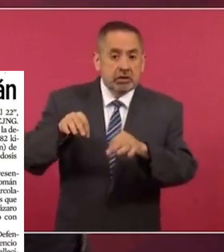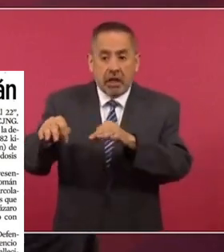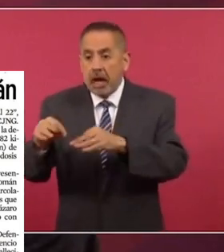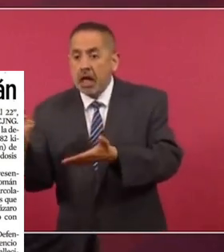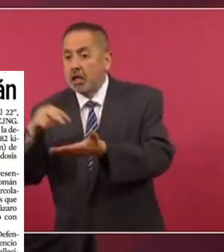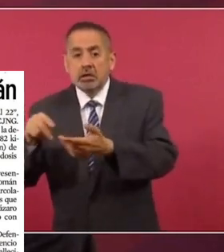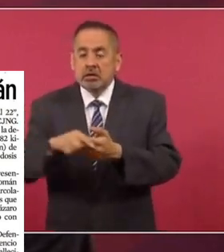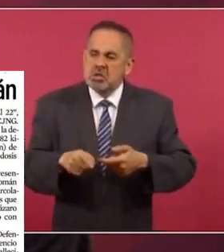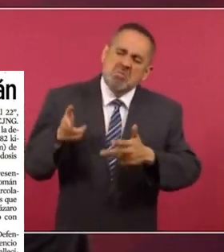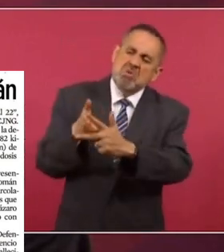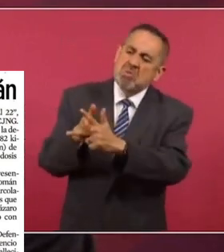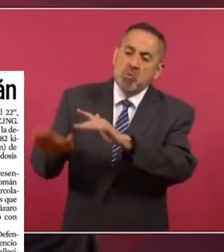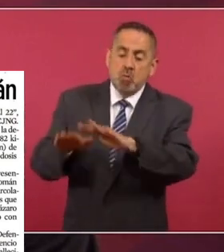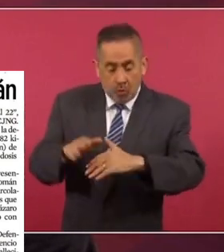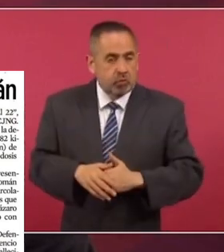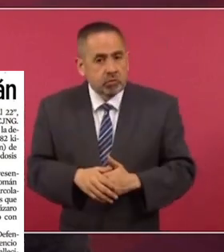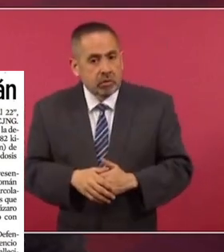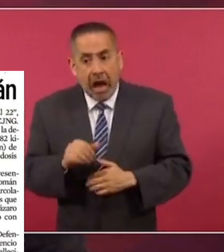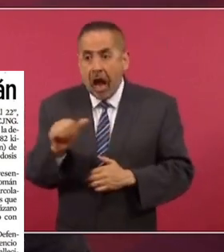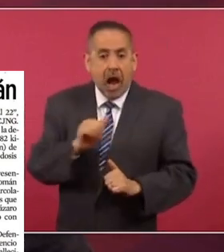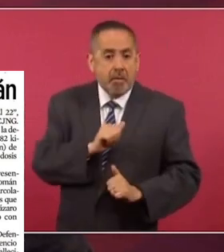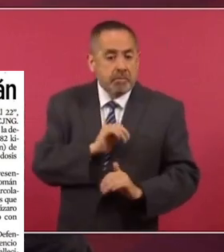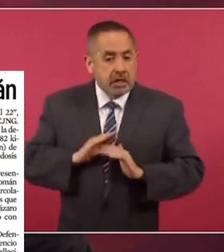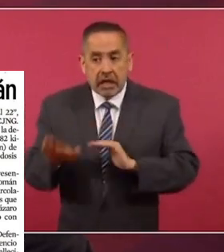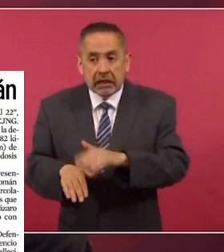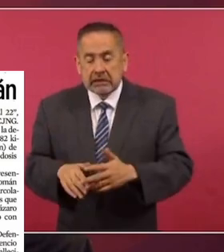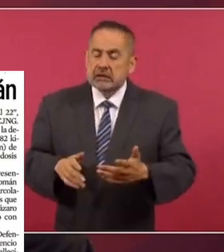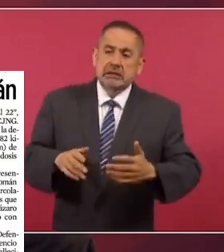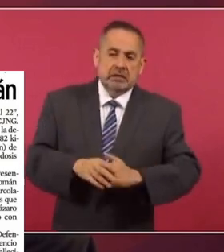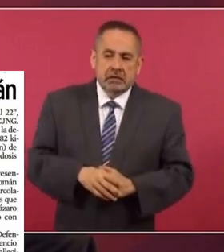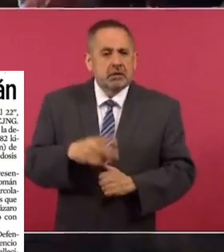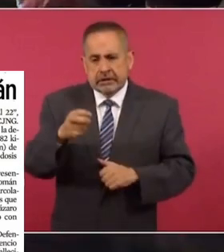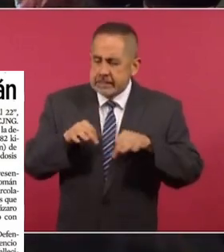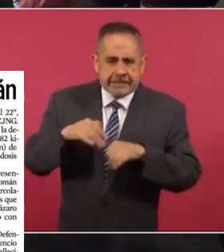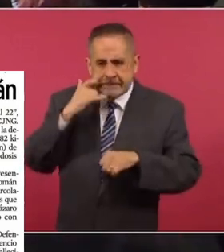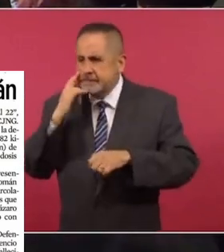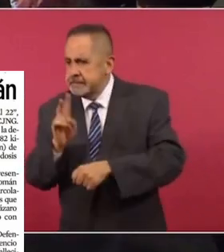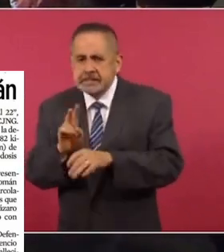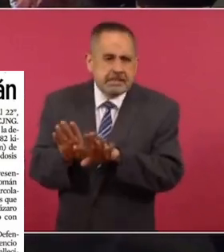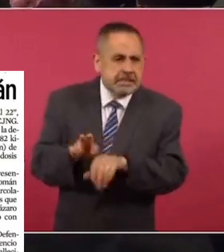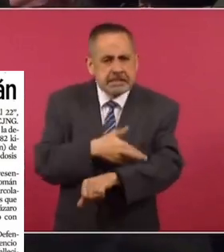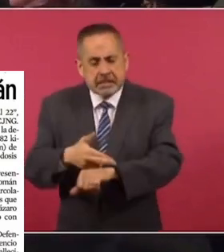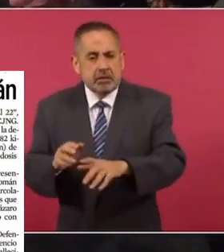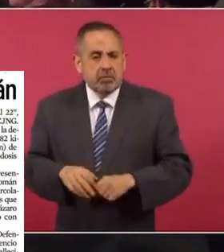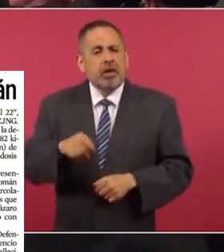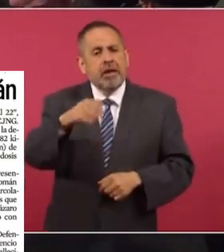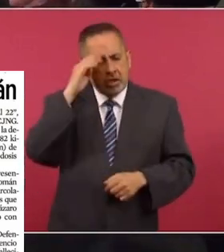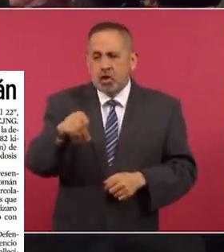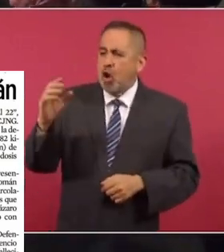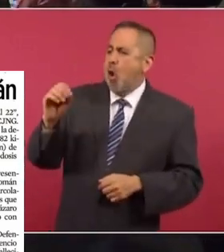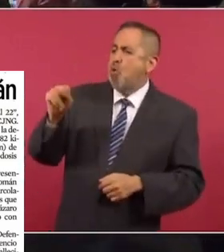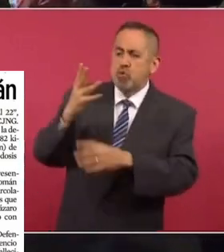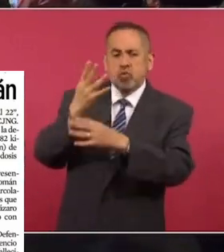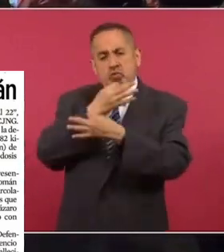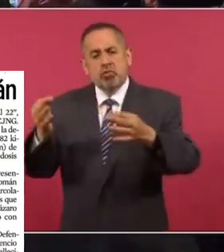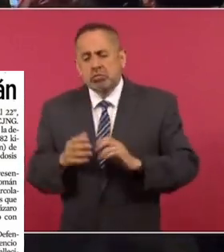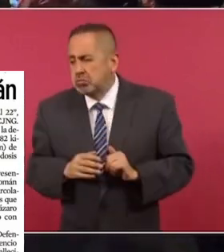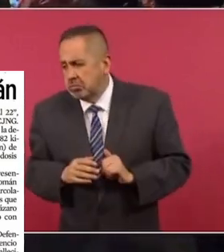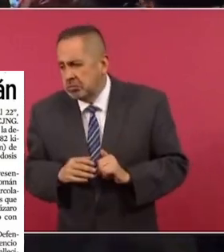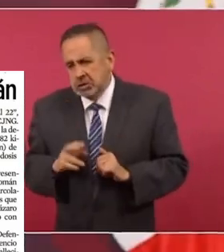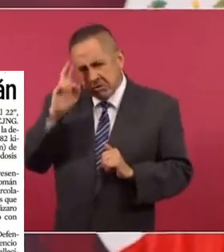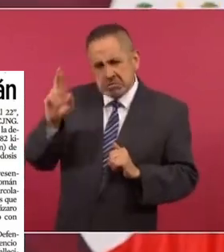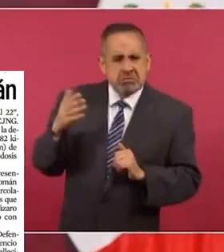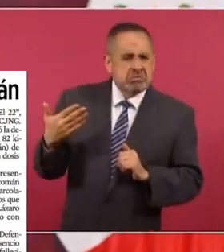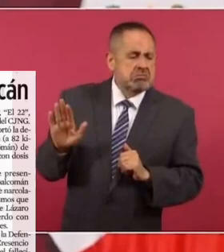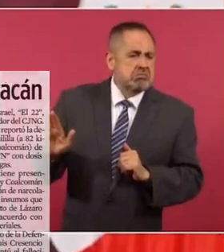esas regiones, en las más conflictivas. Entonces estamos haciendo todo. Lo del señor de la ONU, pues respeto su